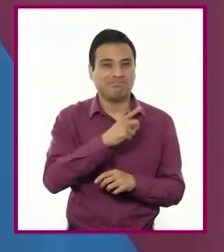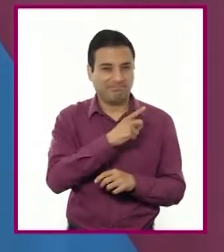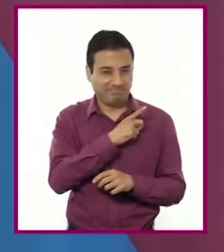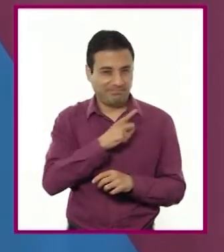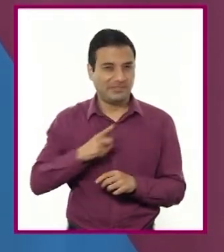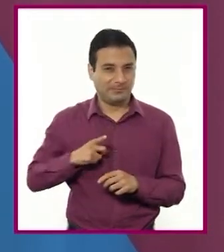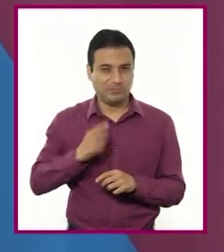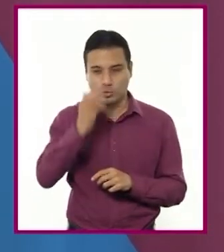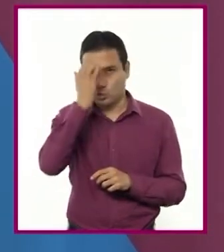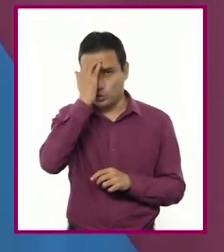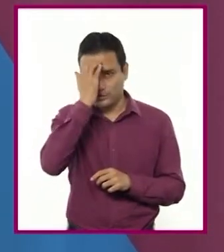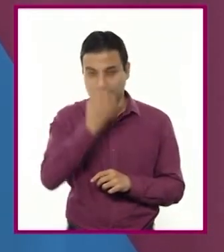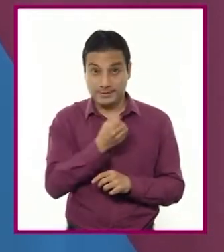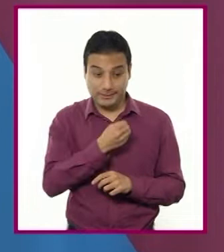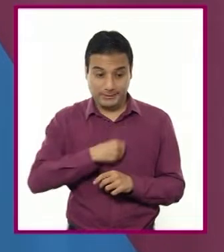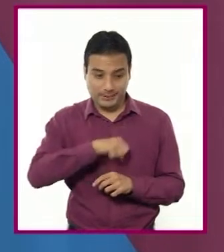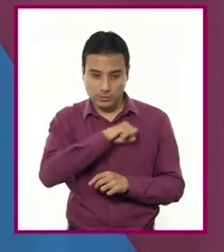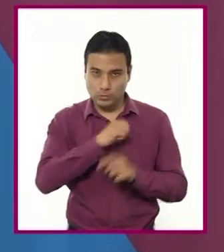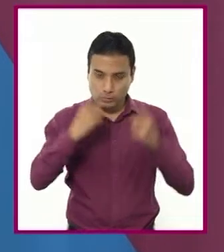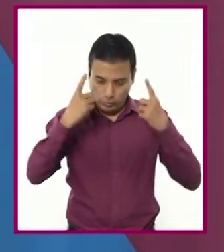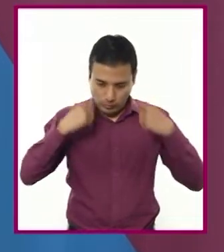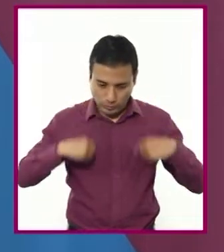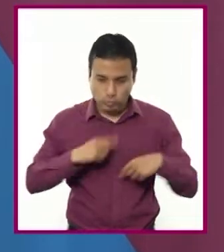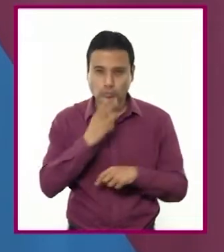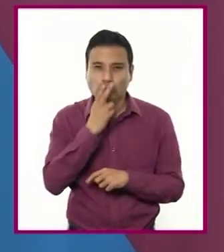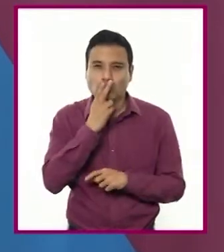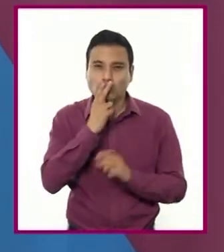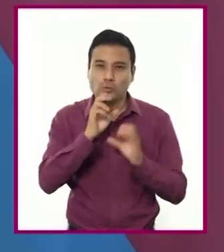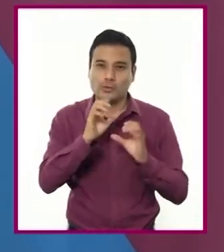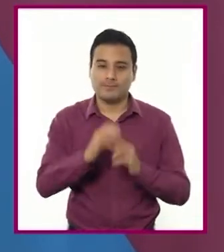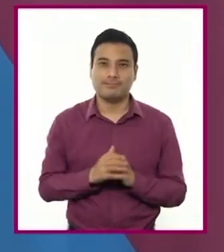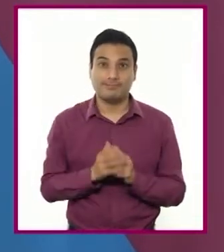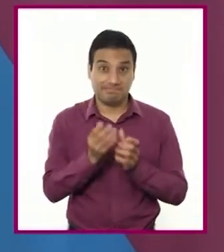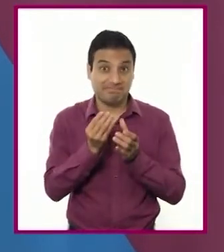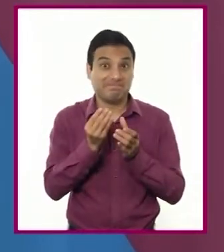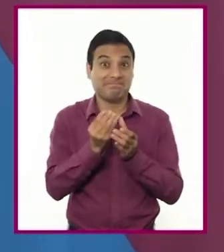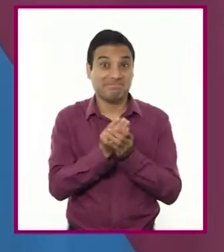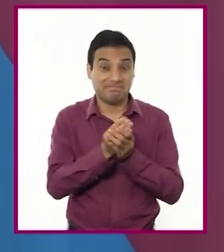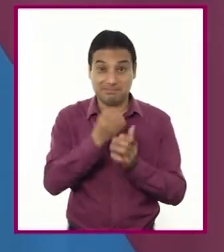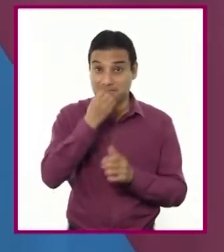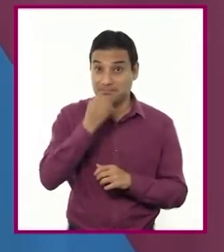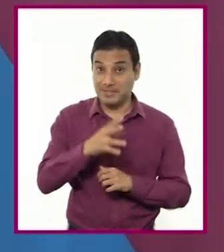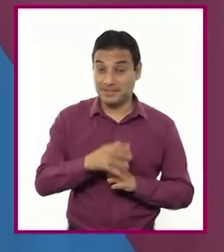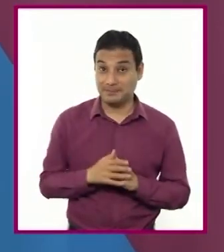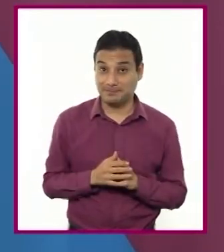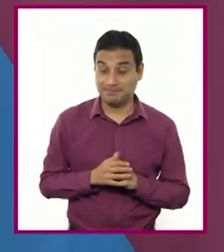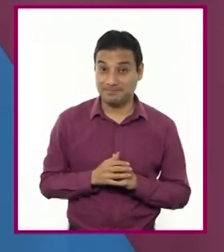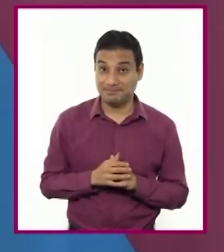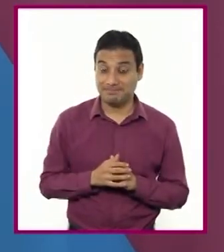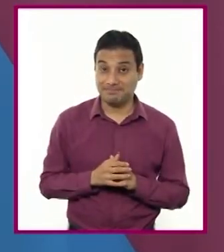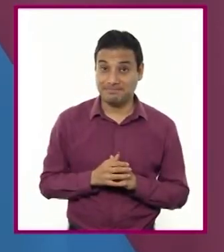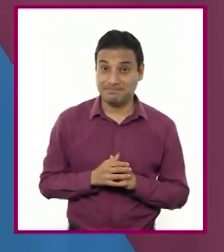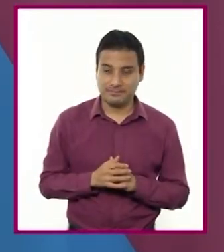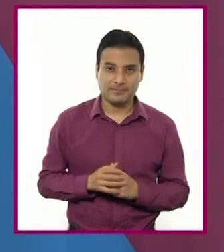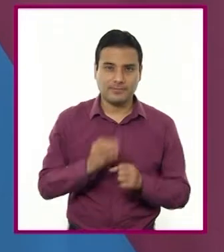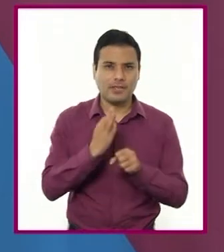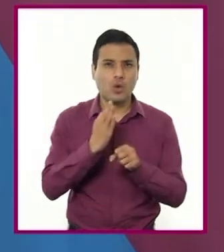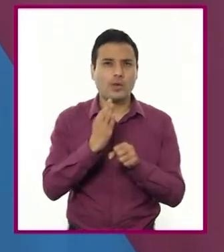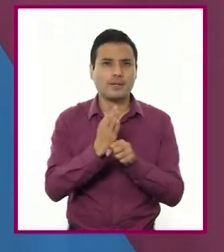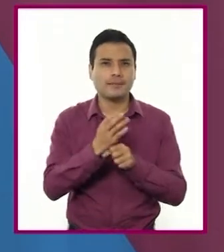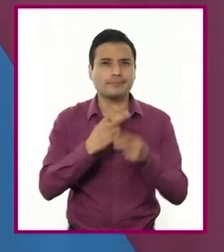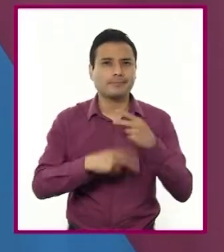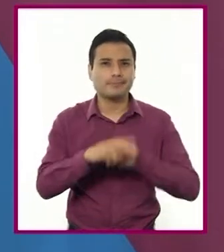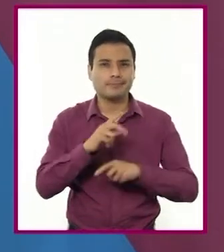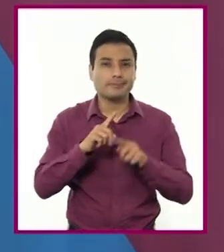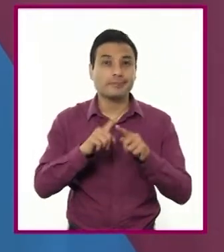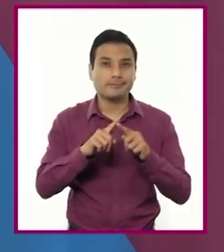su derecho a la salud integral. Les tenemos una gran sesión. Para acompañarles y dar respuesta a algunas de estas preguntas, nos